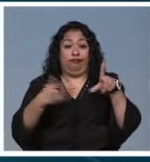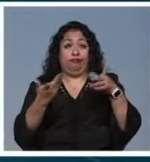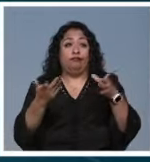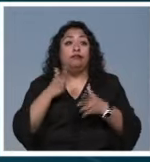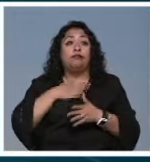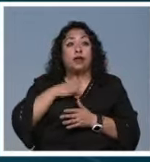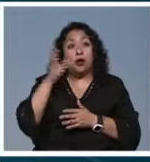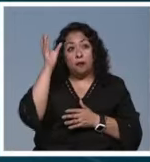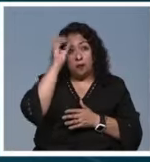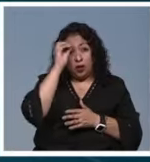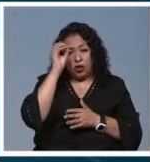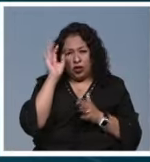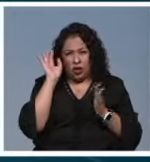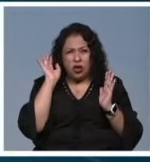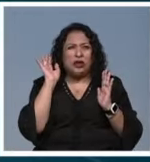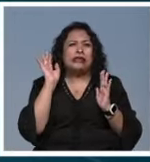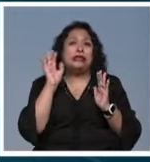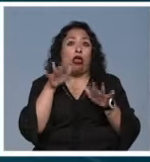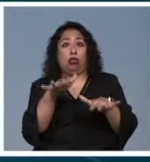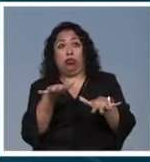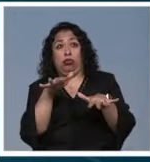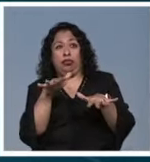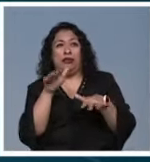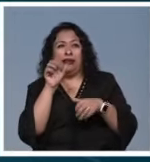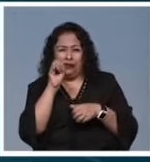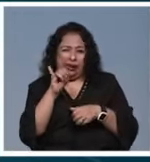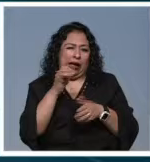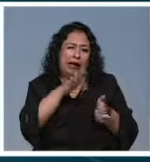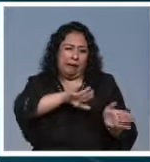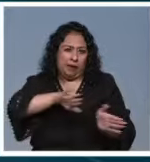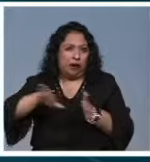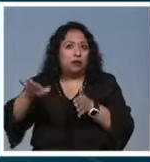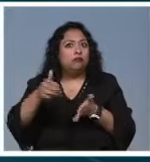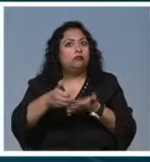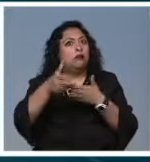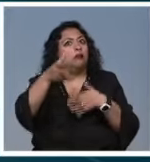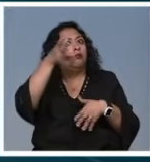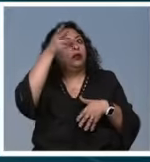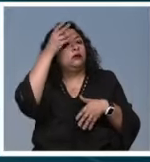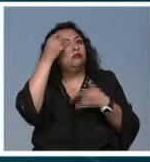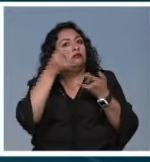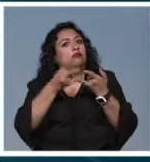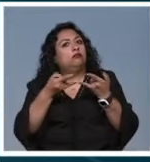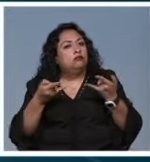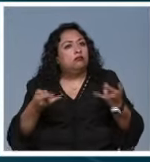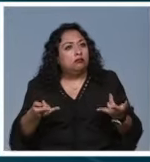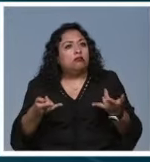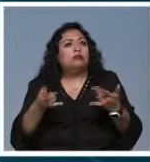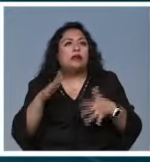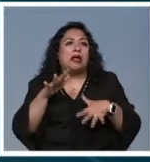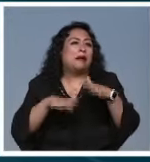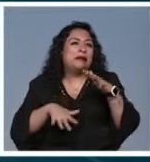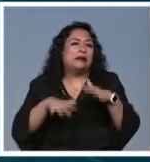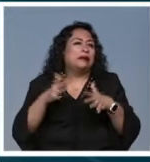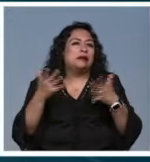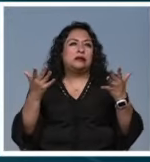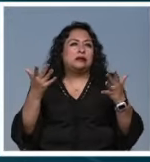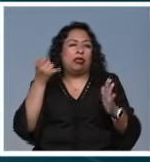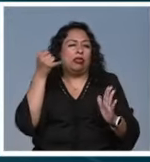que fuera del show, como que te ayuda a aprender mucho sobre la historia que muchas veces